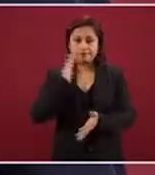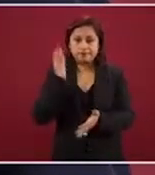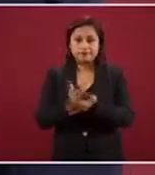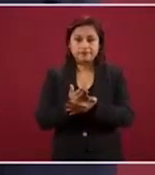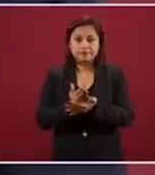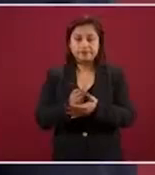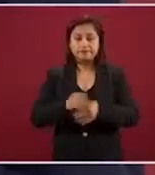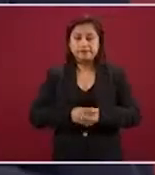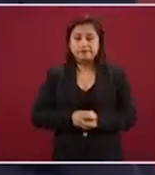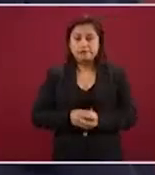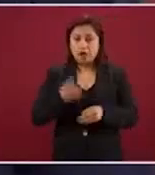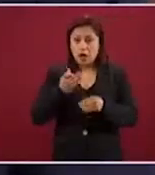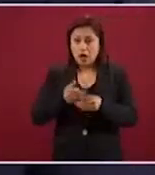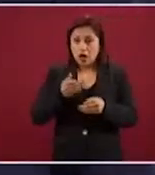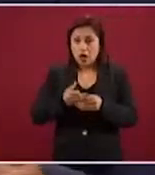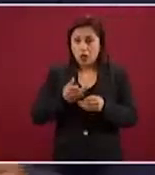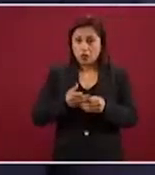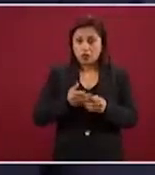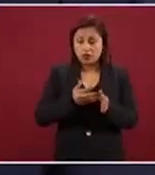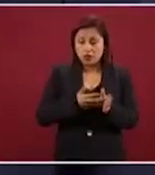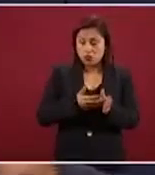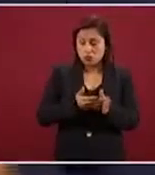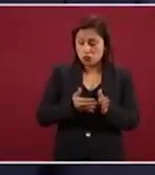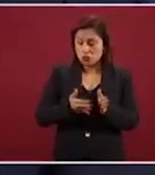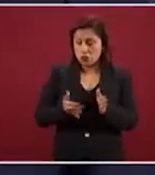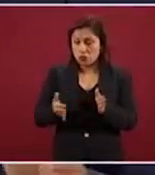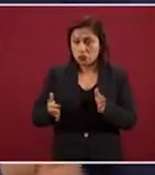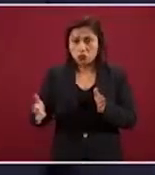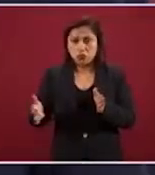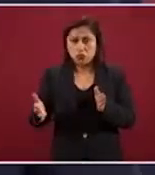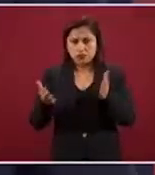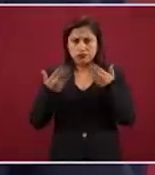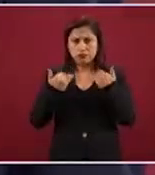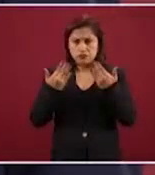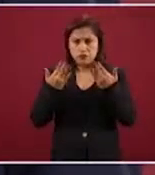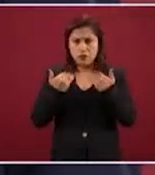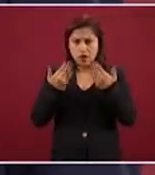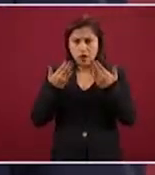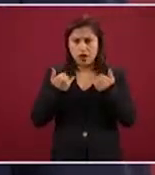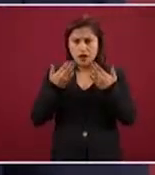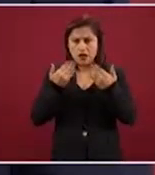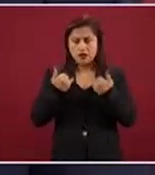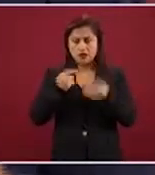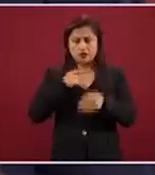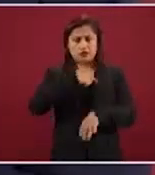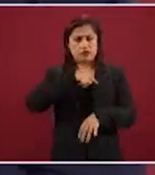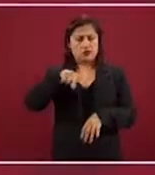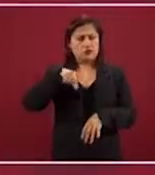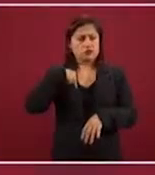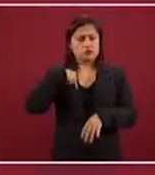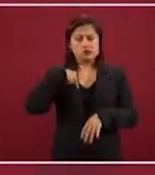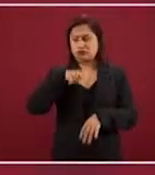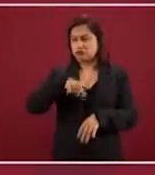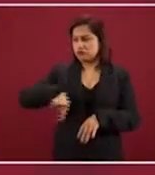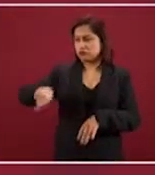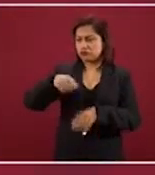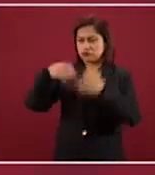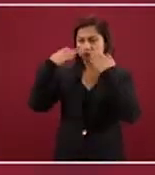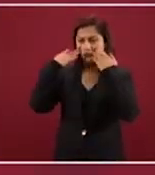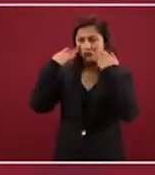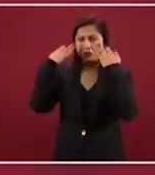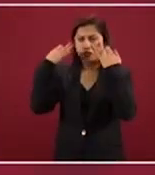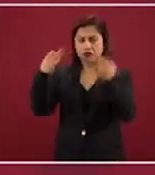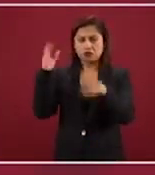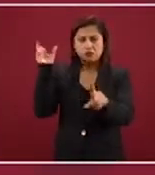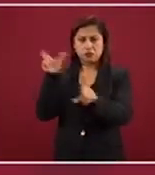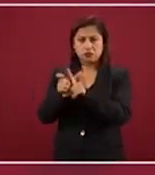no ha habido en todo este tiempo nada así hemos tenido testigos y